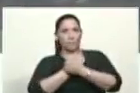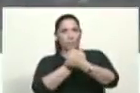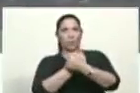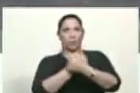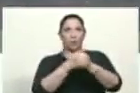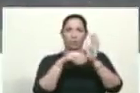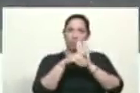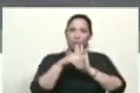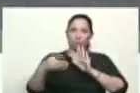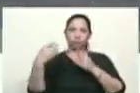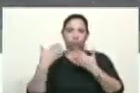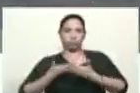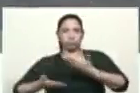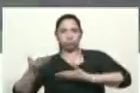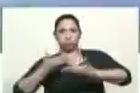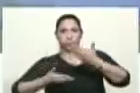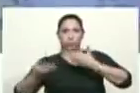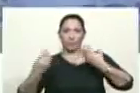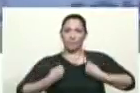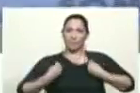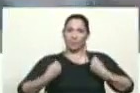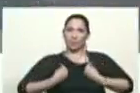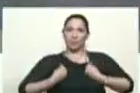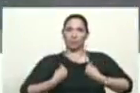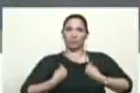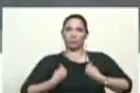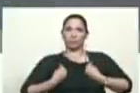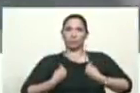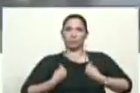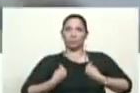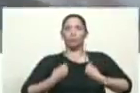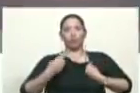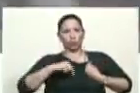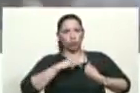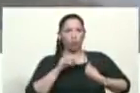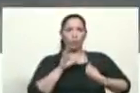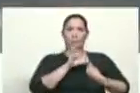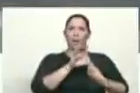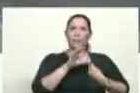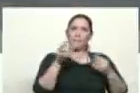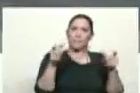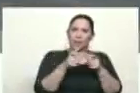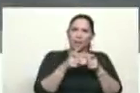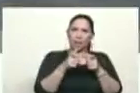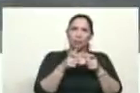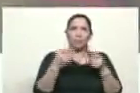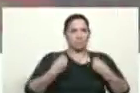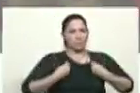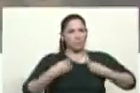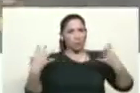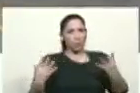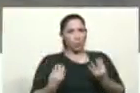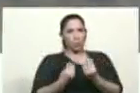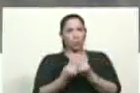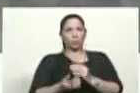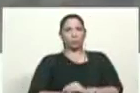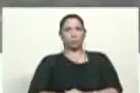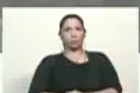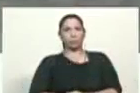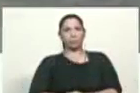la solidaridad, por el derecho a vivir, aunque seamos países pequeños, a vivir juntos en este mundo que está surgiendo. ¿Qué do we